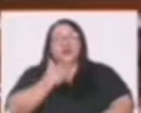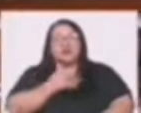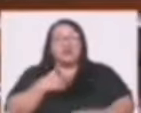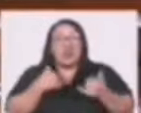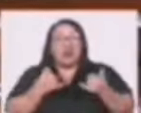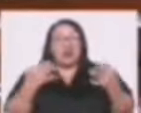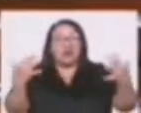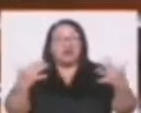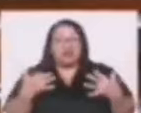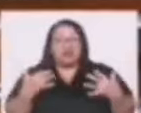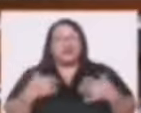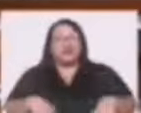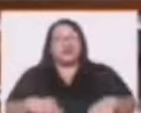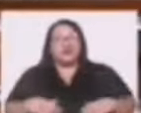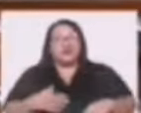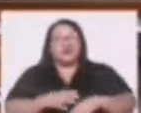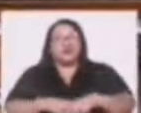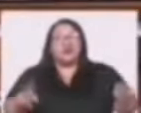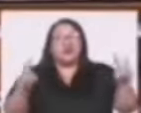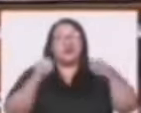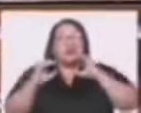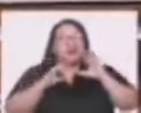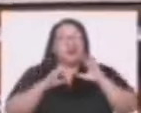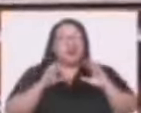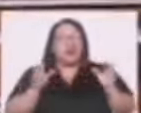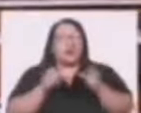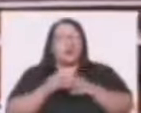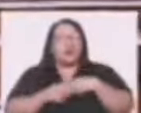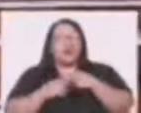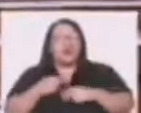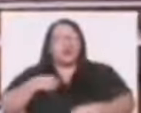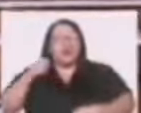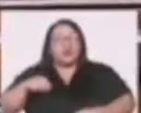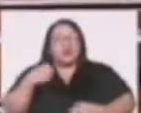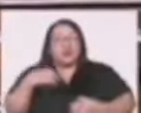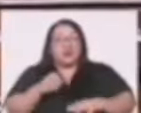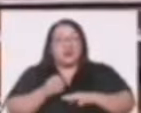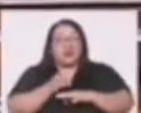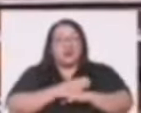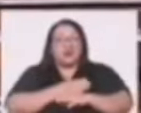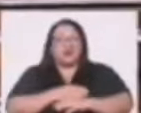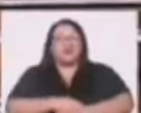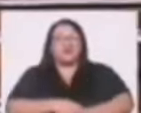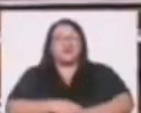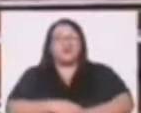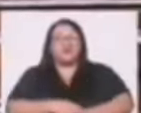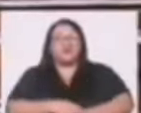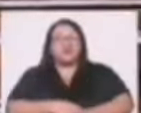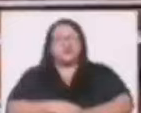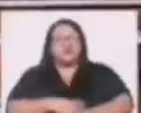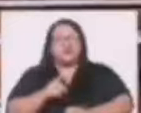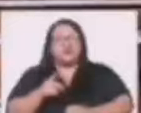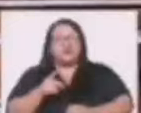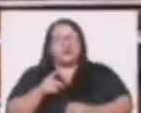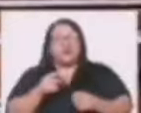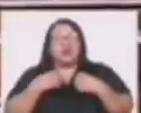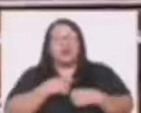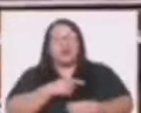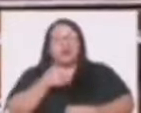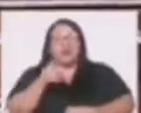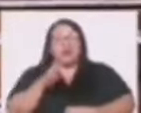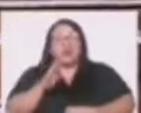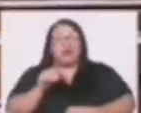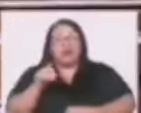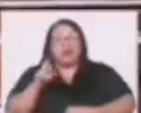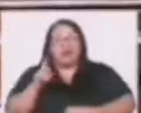nada menos que la Junta Nacional de Justicia, que de común acuerdo, y como lo dijo en una de las intervenciones el doctor Abad, han